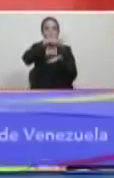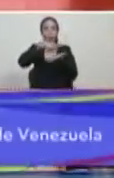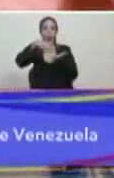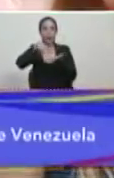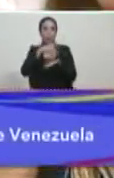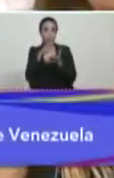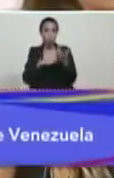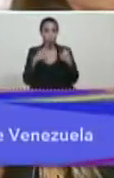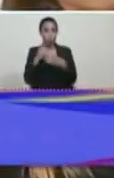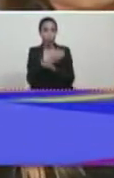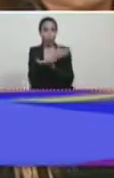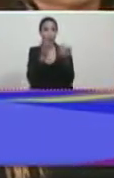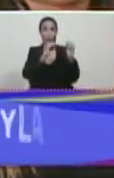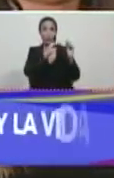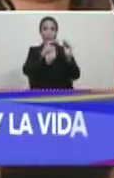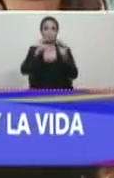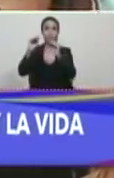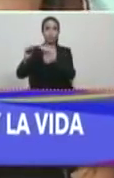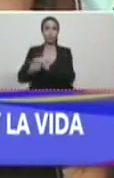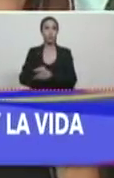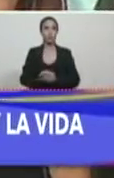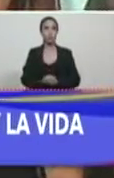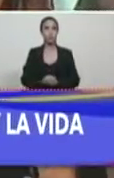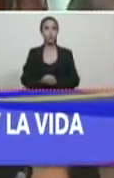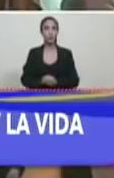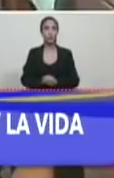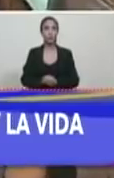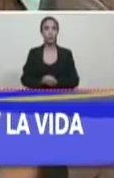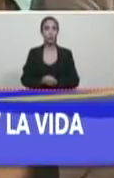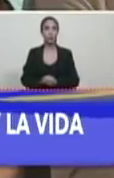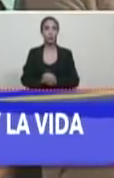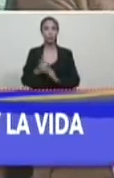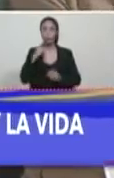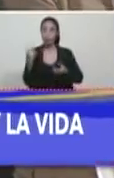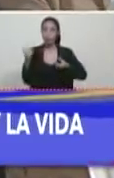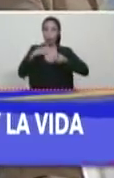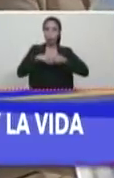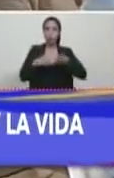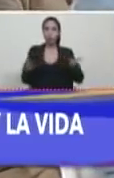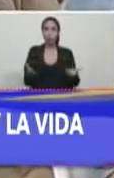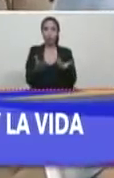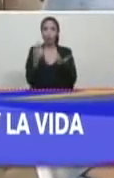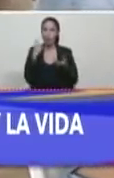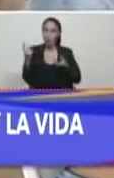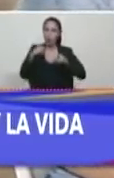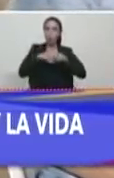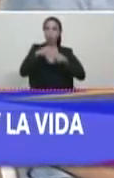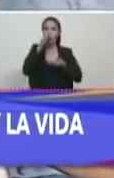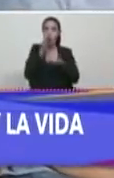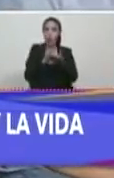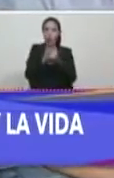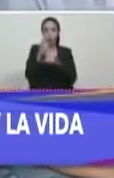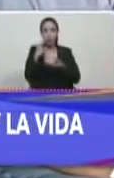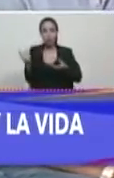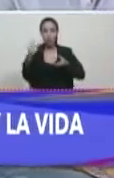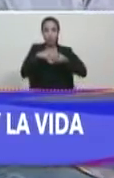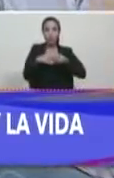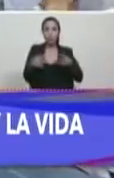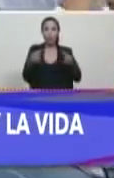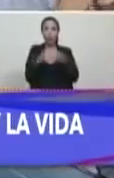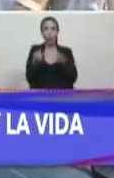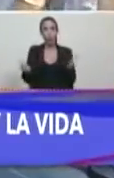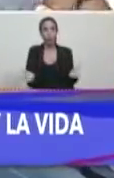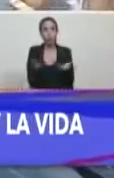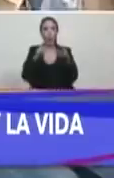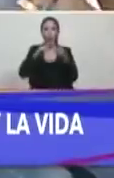llamado a todos los artistas del país a incorporarse de buena fe al movimiento por la paz y la vida para